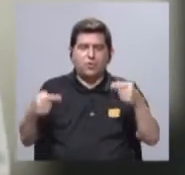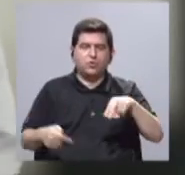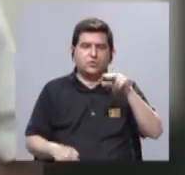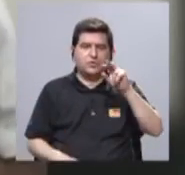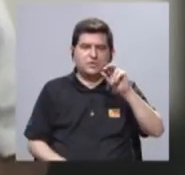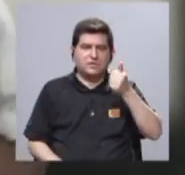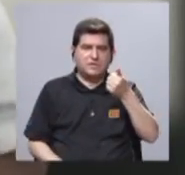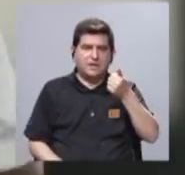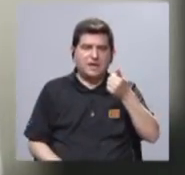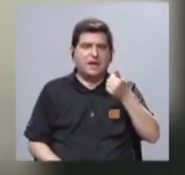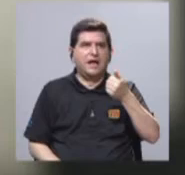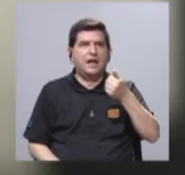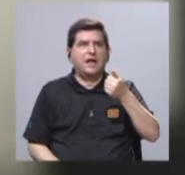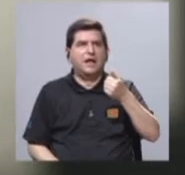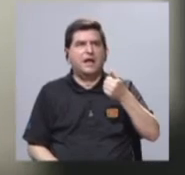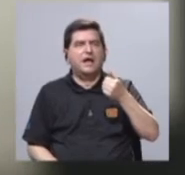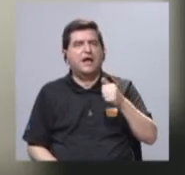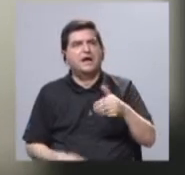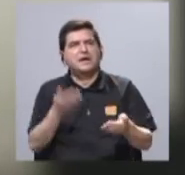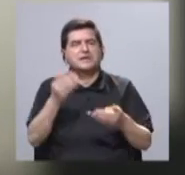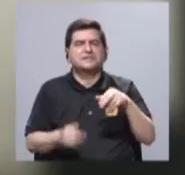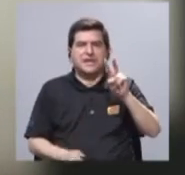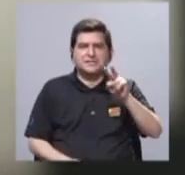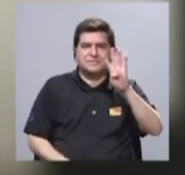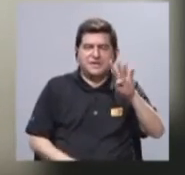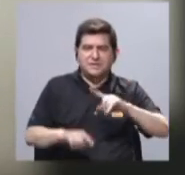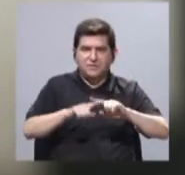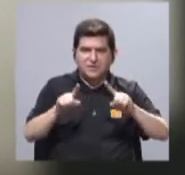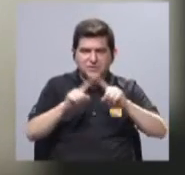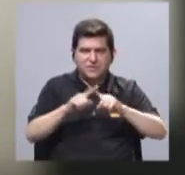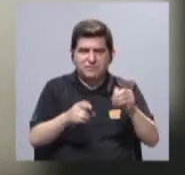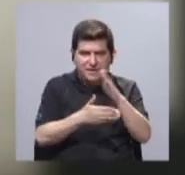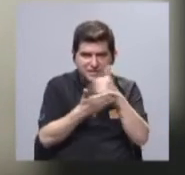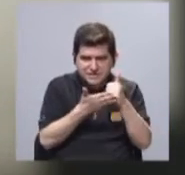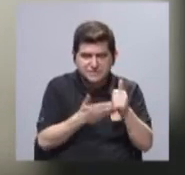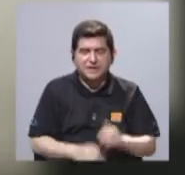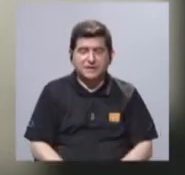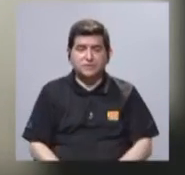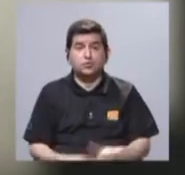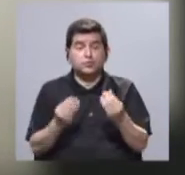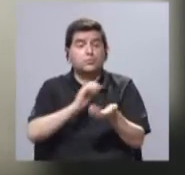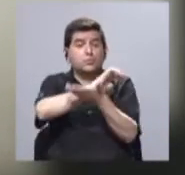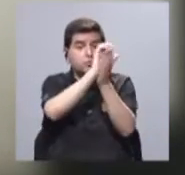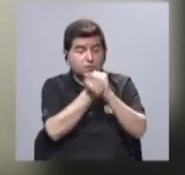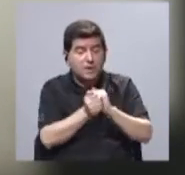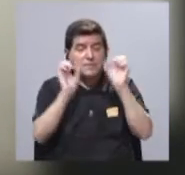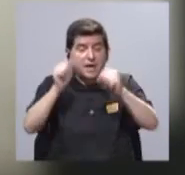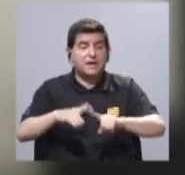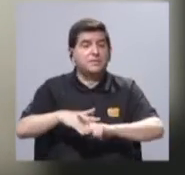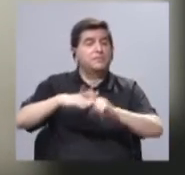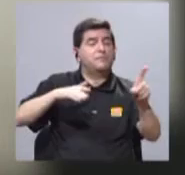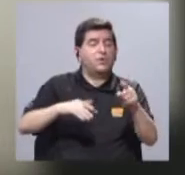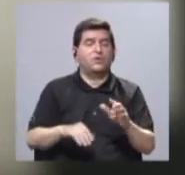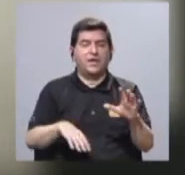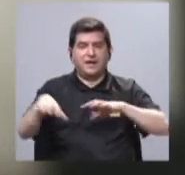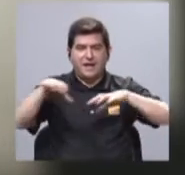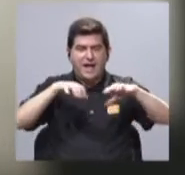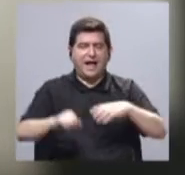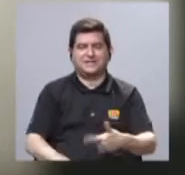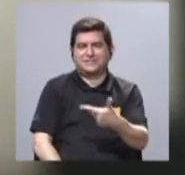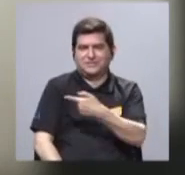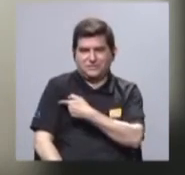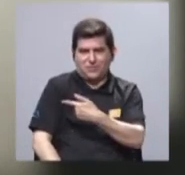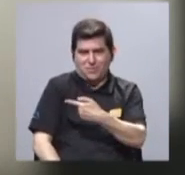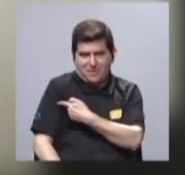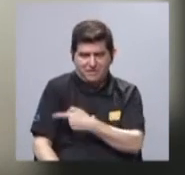virus los llamamos biotopos y en las vacunas generan anticuerpos contra dos docenas de biotopos